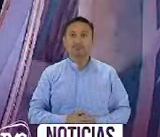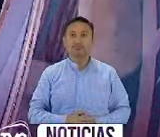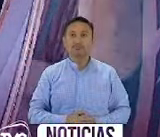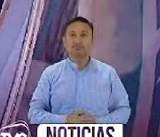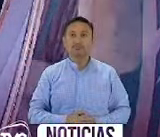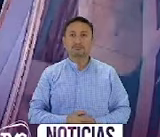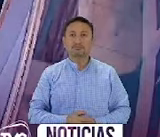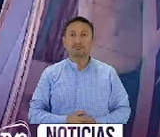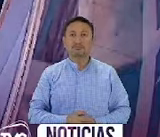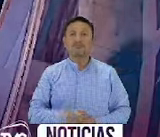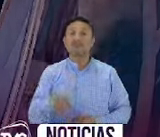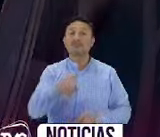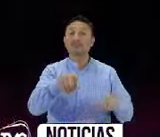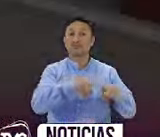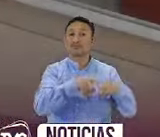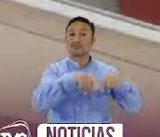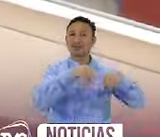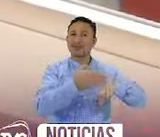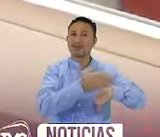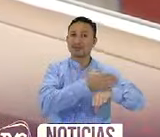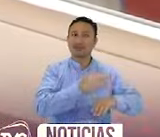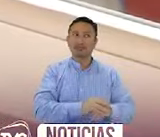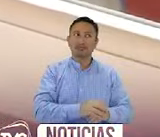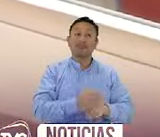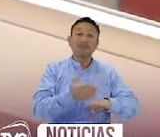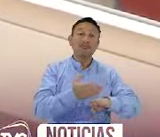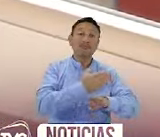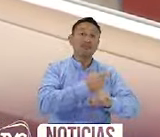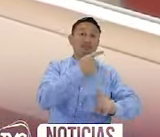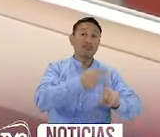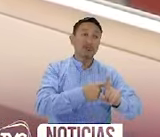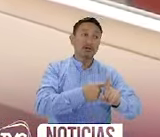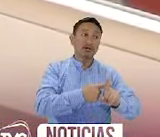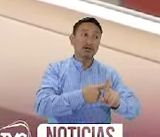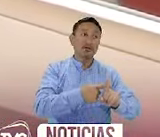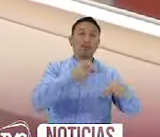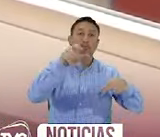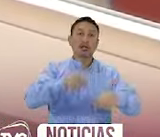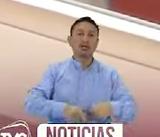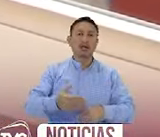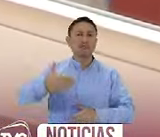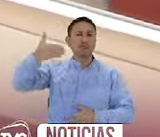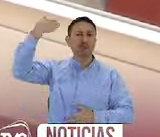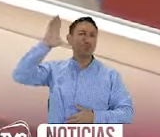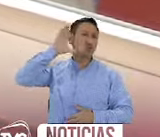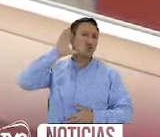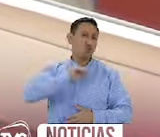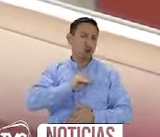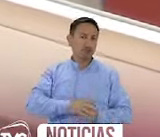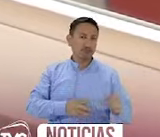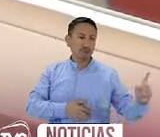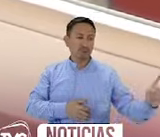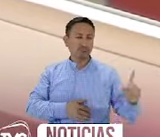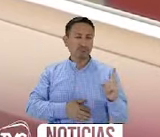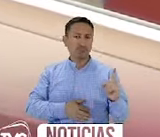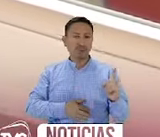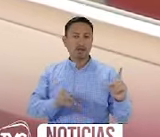los comerciantes. Hace unos meses igual entró un moreno. Se le acercó, le sacó el cuchillo,